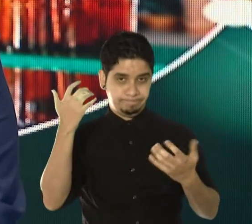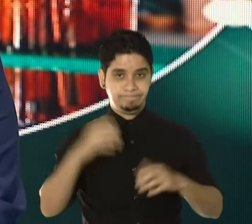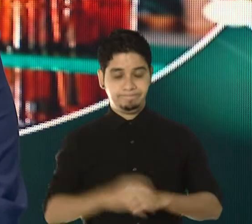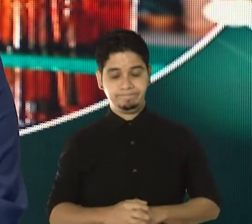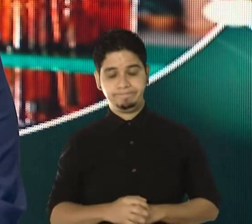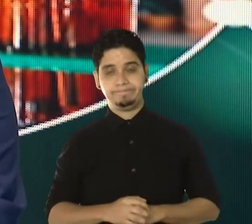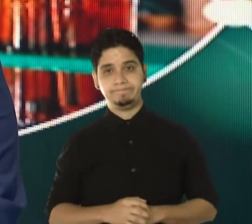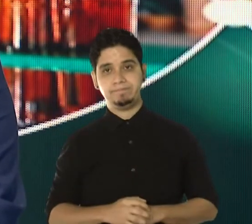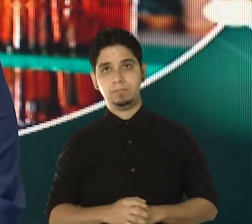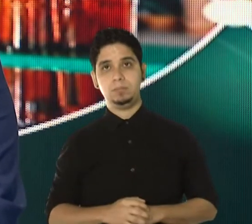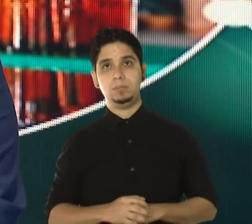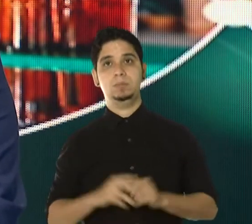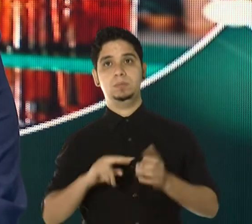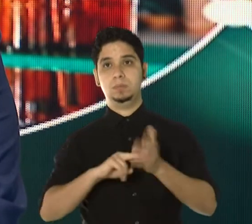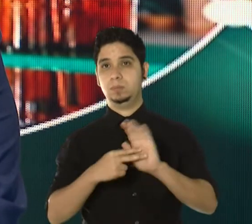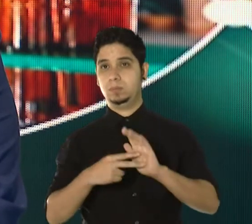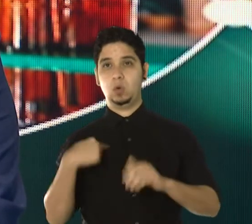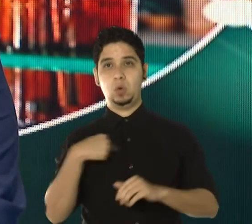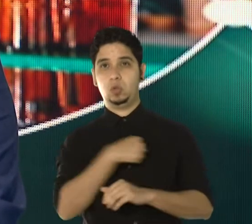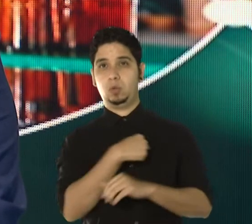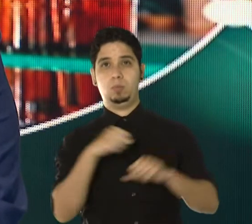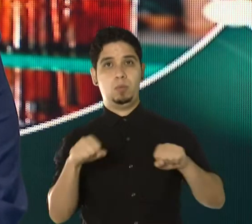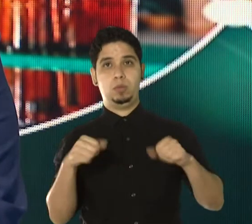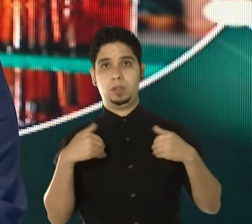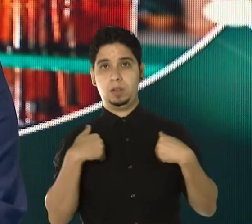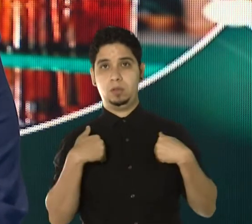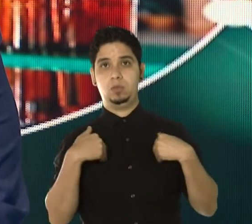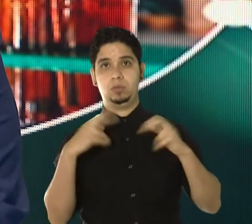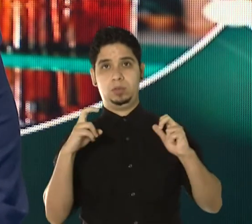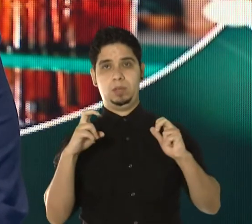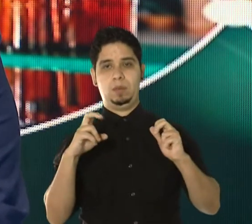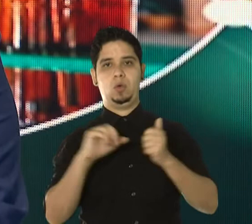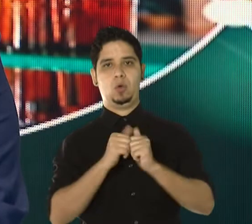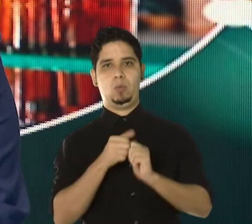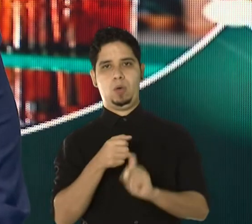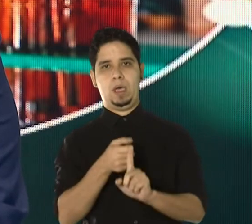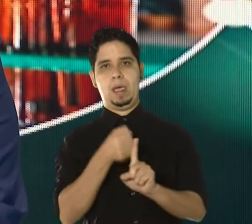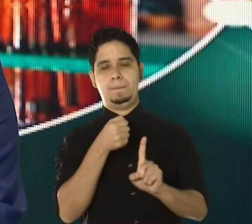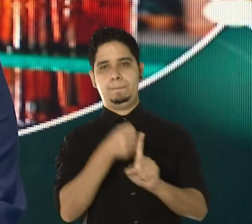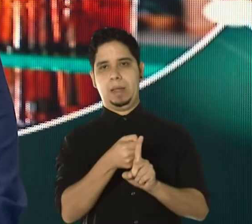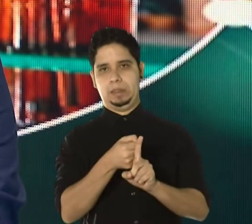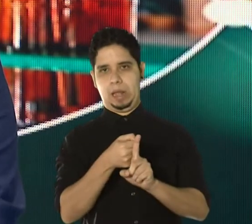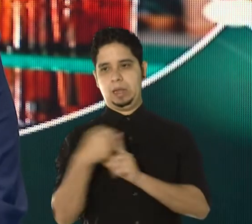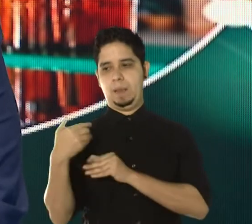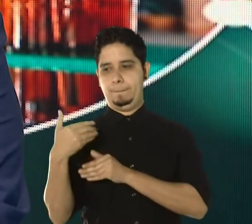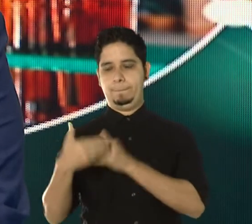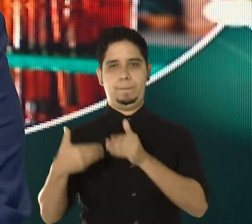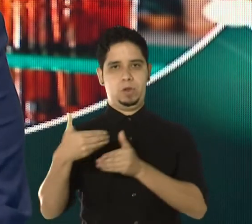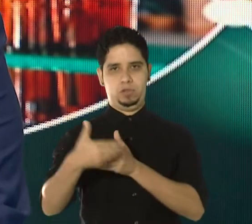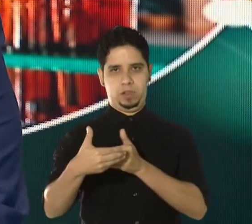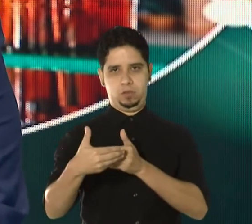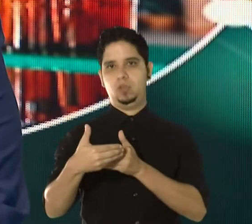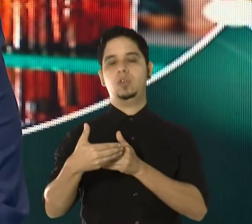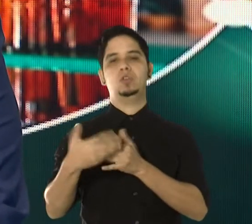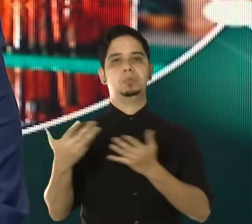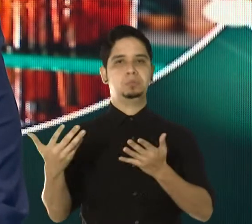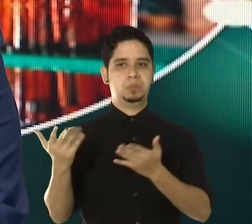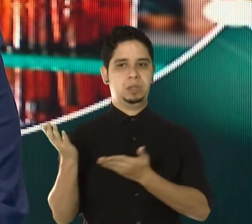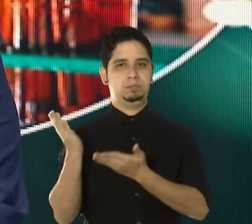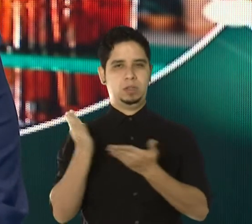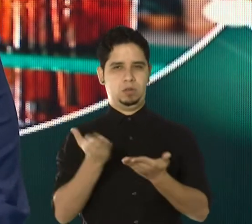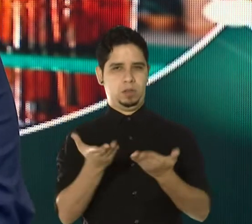que podemos tener un tema con eso que impactaría las cadenas de suministro e impactaría